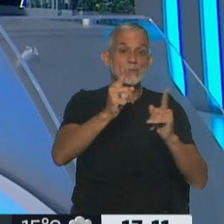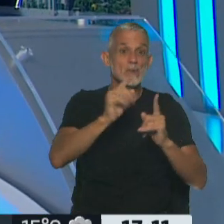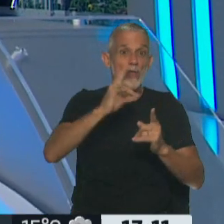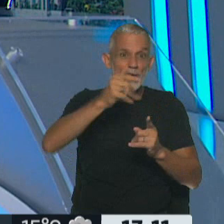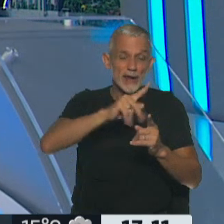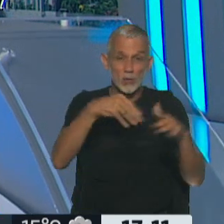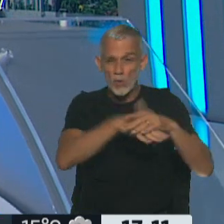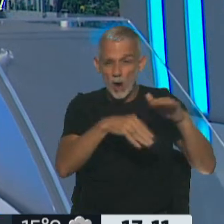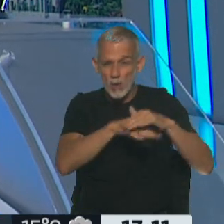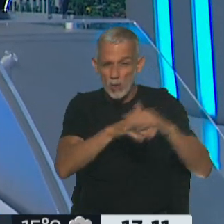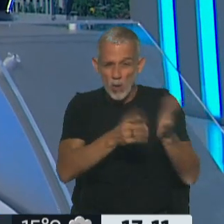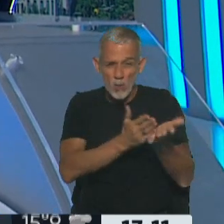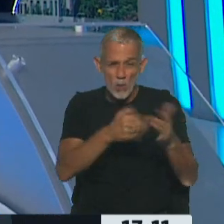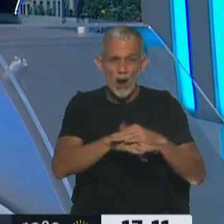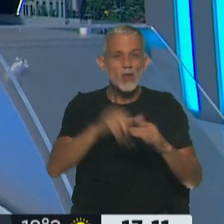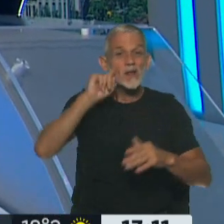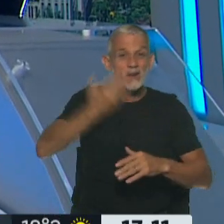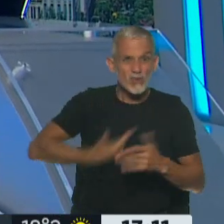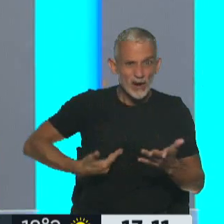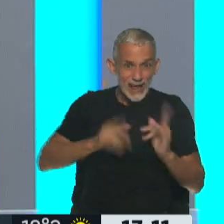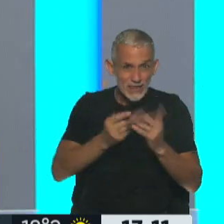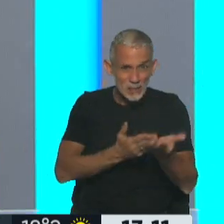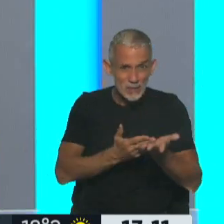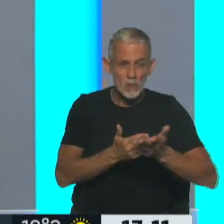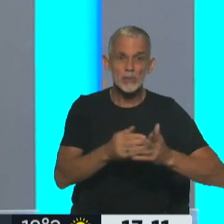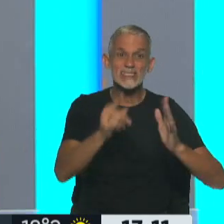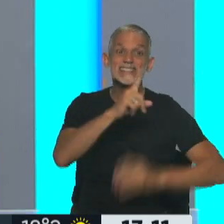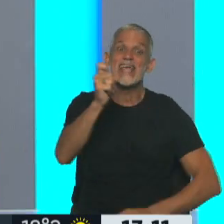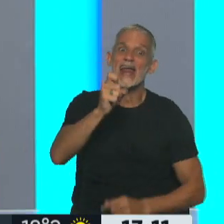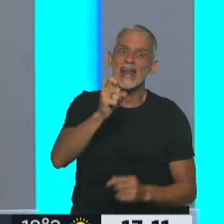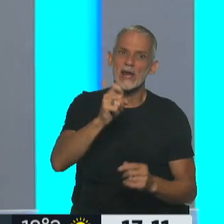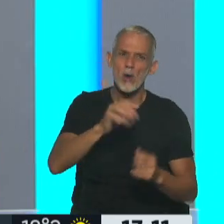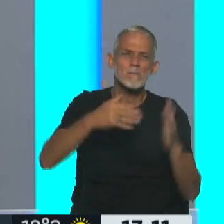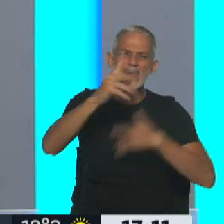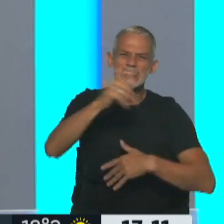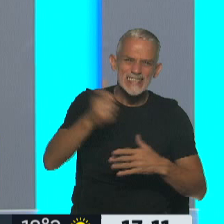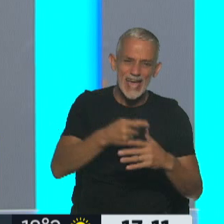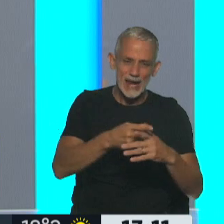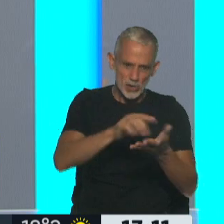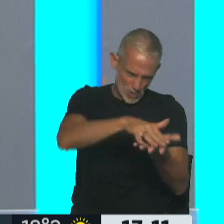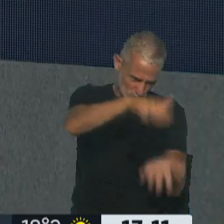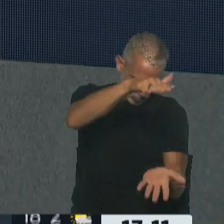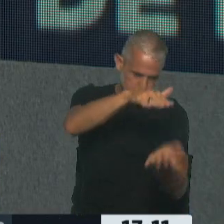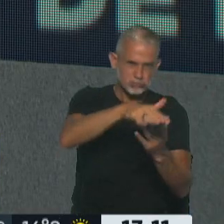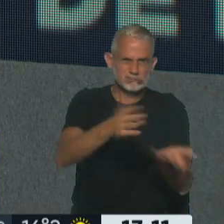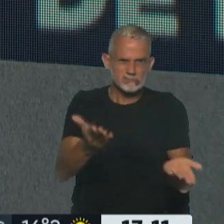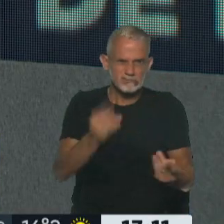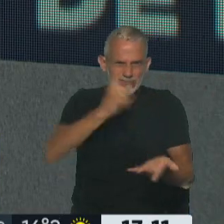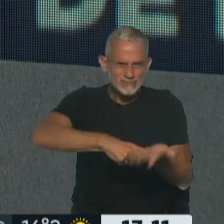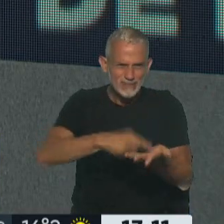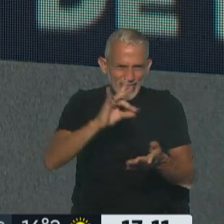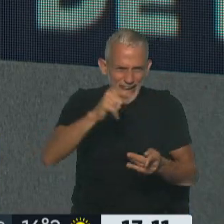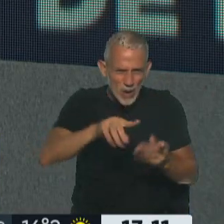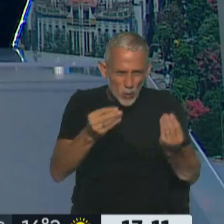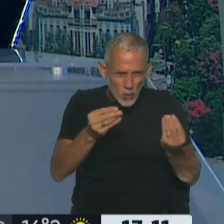quedaron varios de Alberto Fernández. Claro. Por lo menos 100 o más de 100. Y ya ¿Y qué pasa han ingresado... con esos DNU?